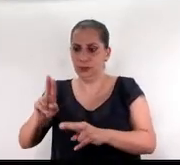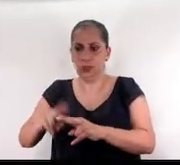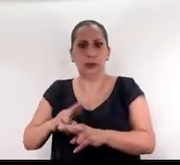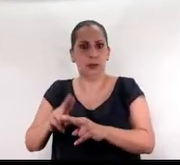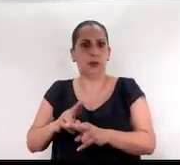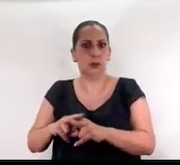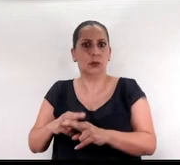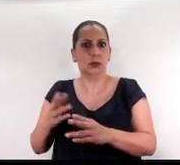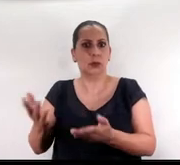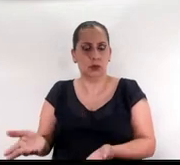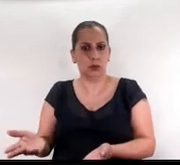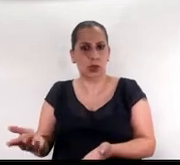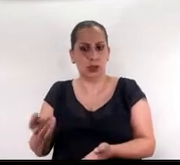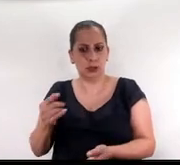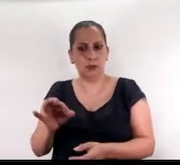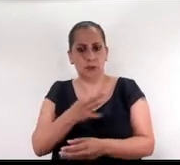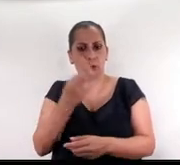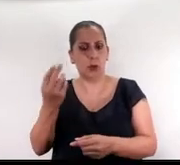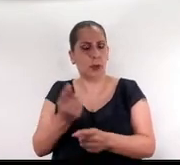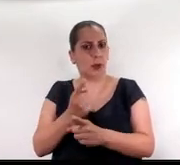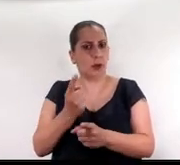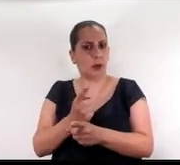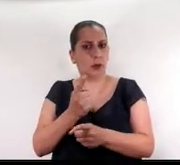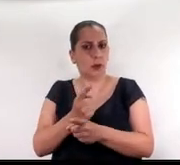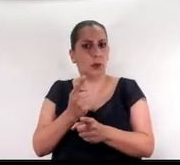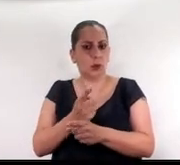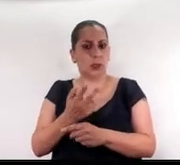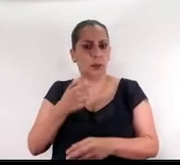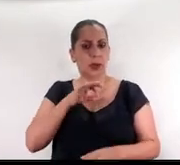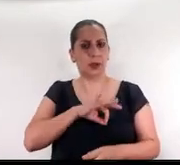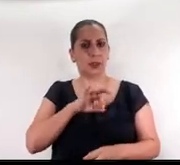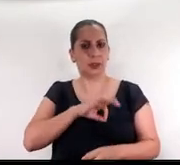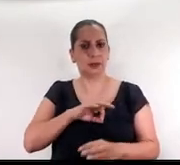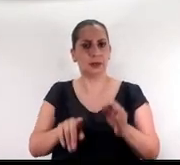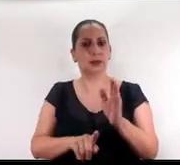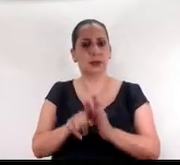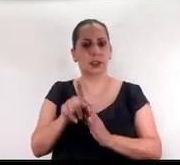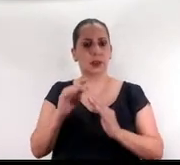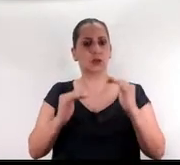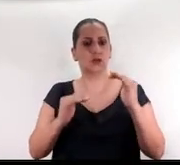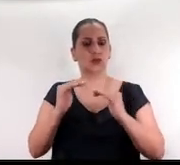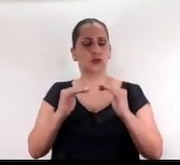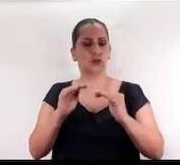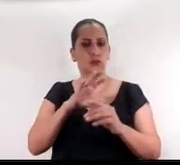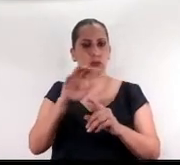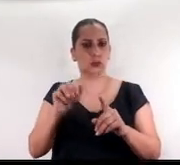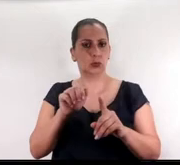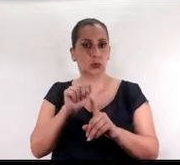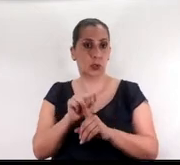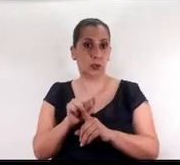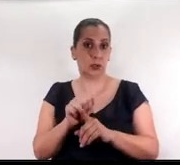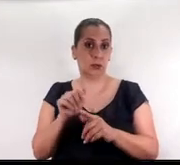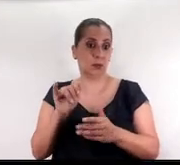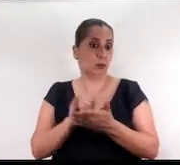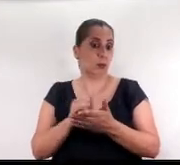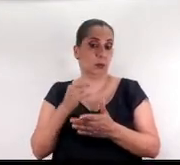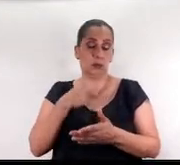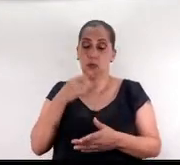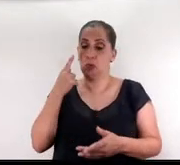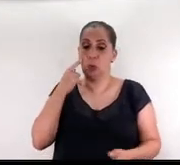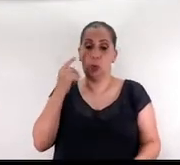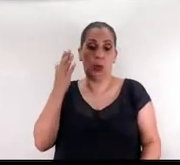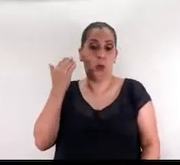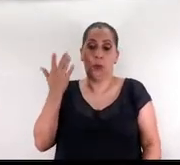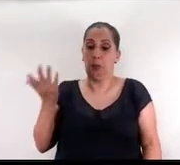que sea más eficiente para poder garantizar el desarrollo equitativo de nuestra sociedad. Y por tanto no veo ninguna